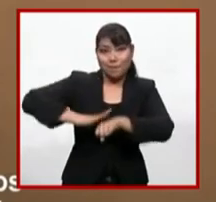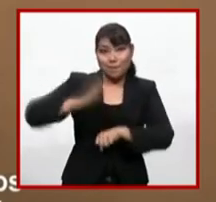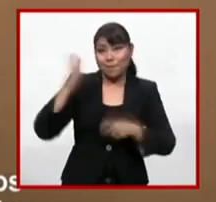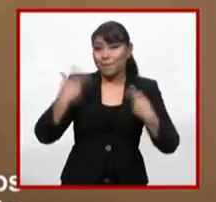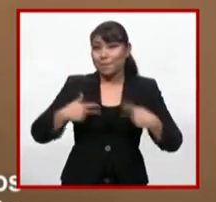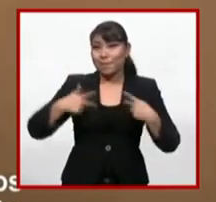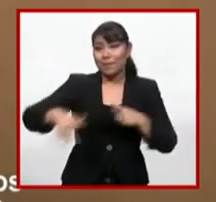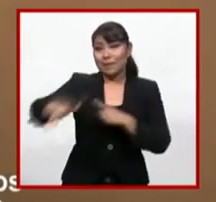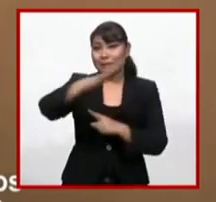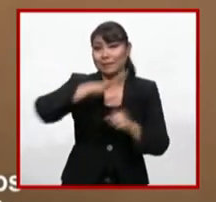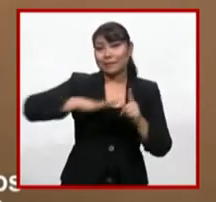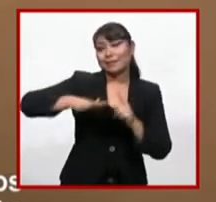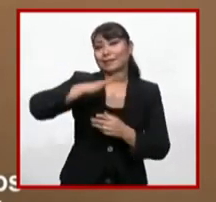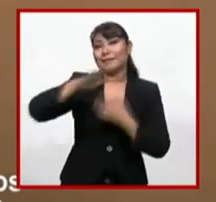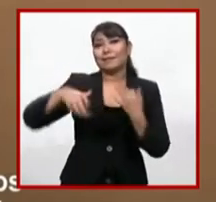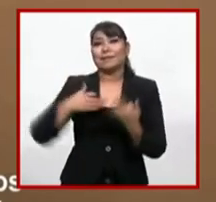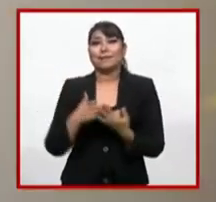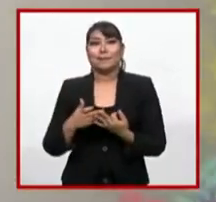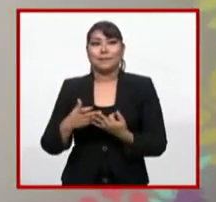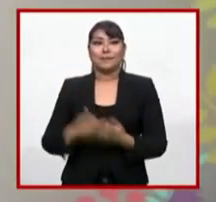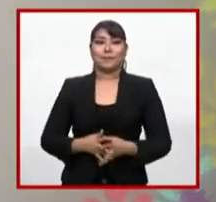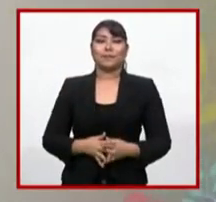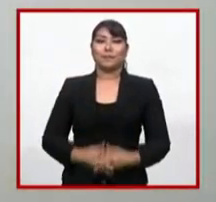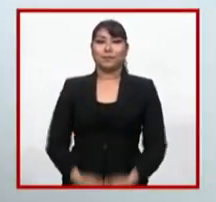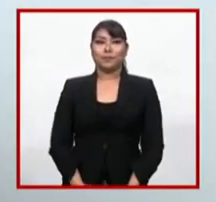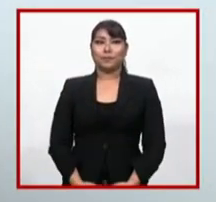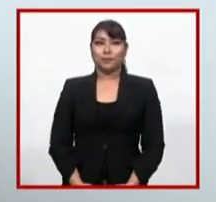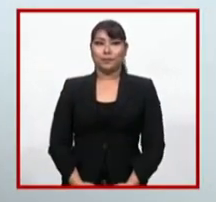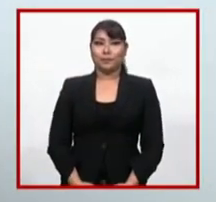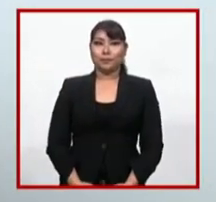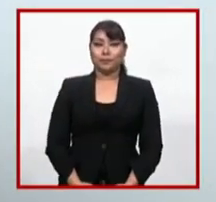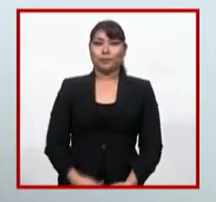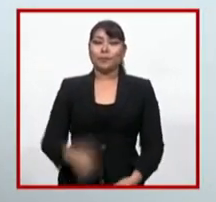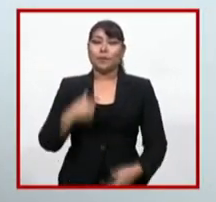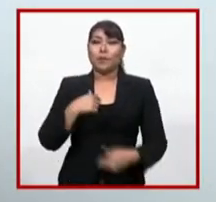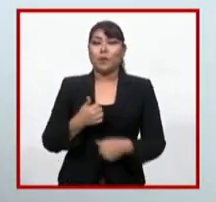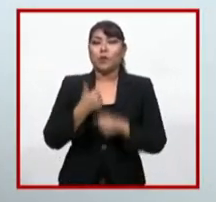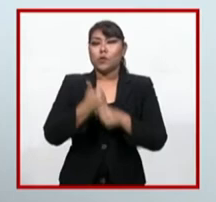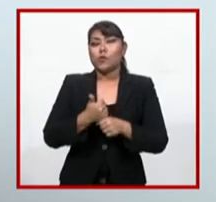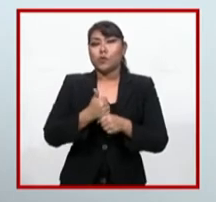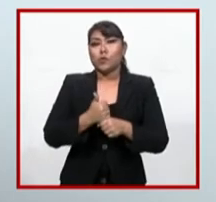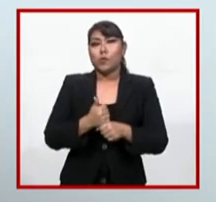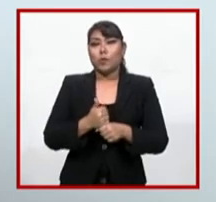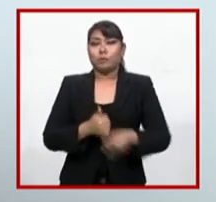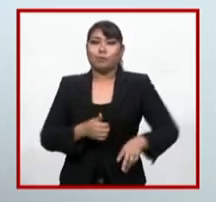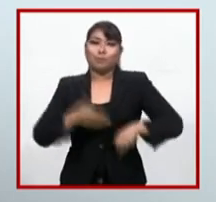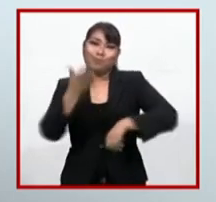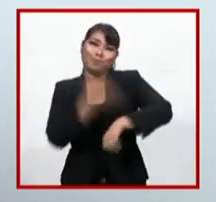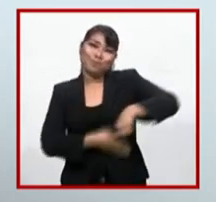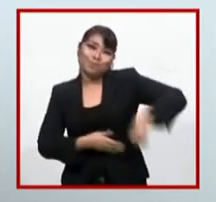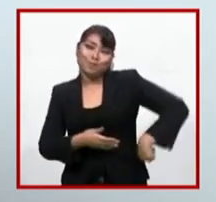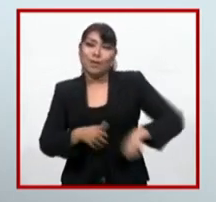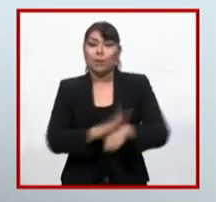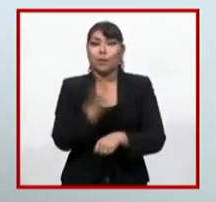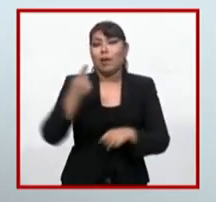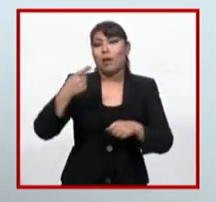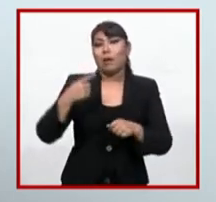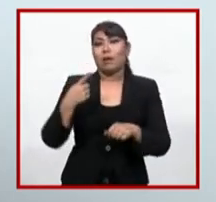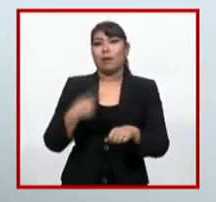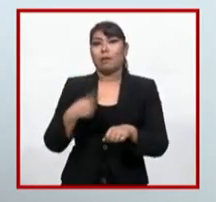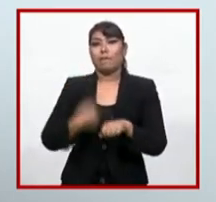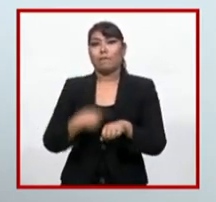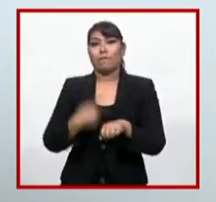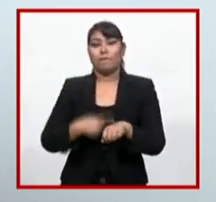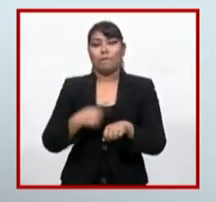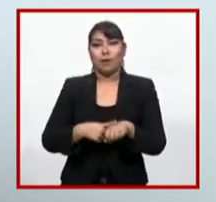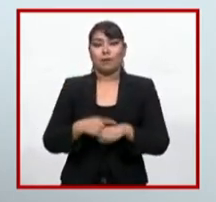ciudadanos de nuestro estado, quienes platiquen su propia historia. Sufrí la amputación de mi pierna a consecuencia de una trombosis. Actualmente